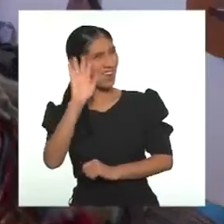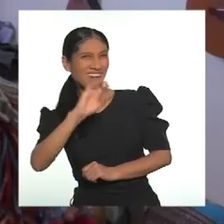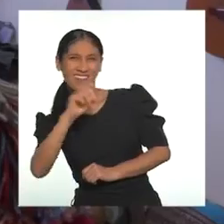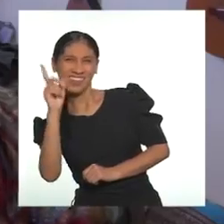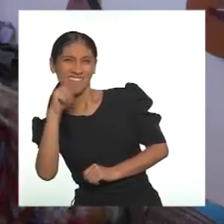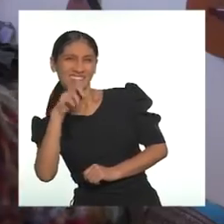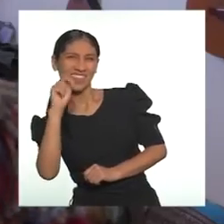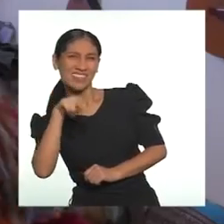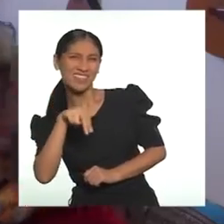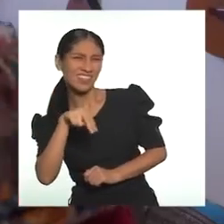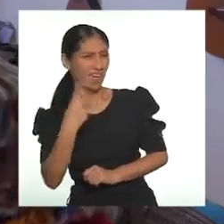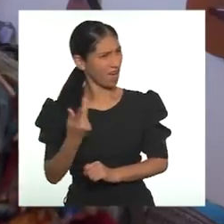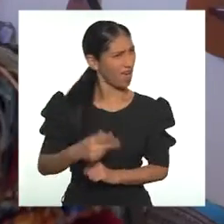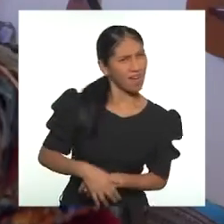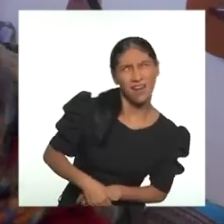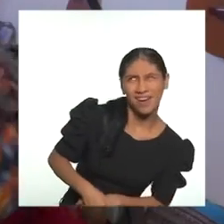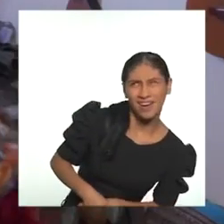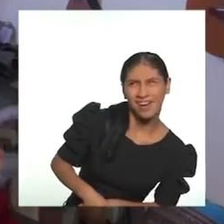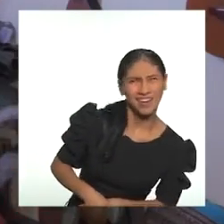¡Calcetín!